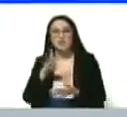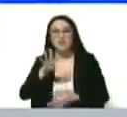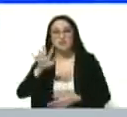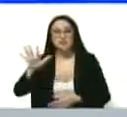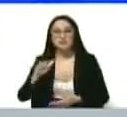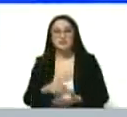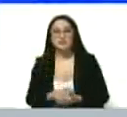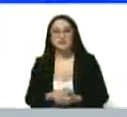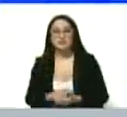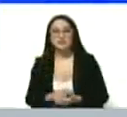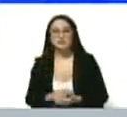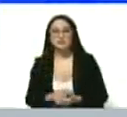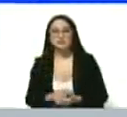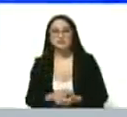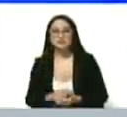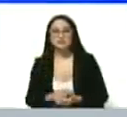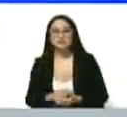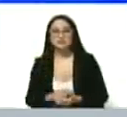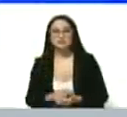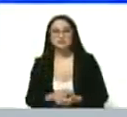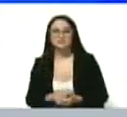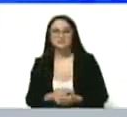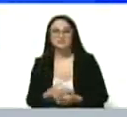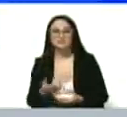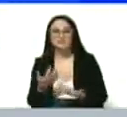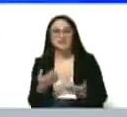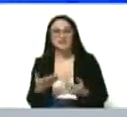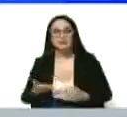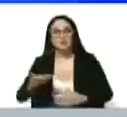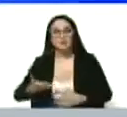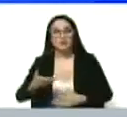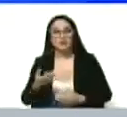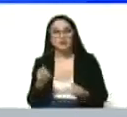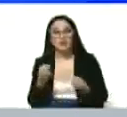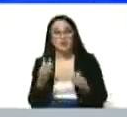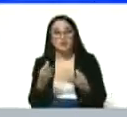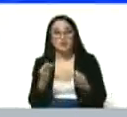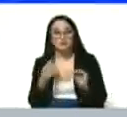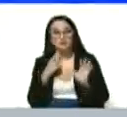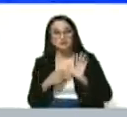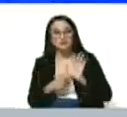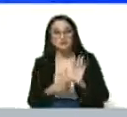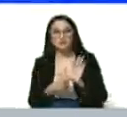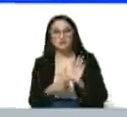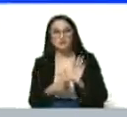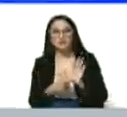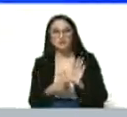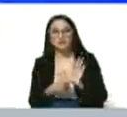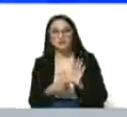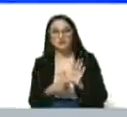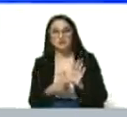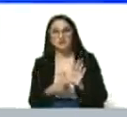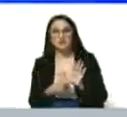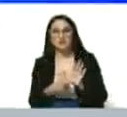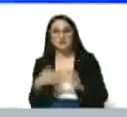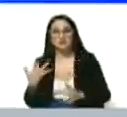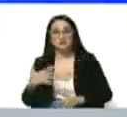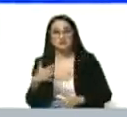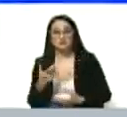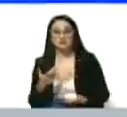2045. Me permito resaltar estos números a fin de mostrarles cuán retador es